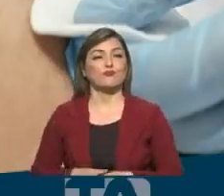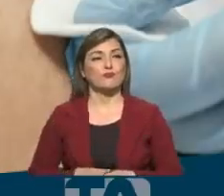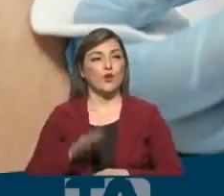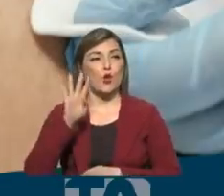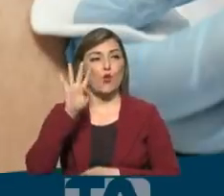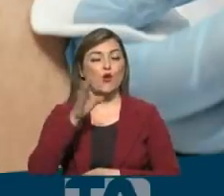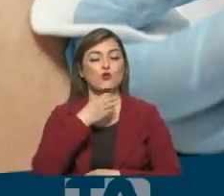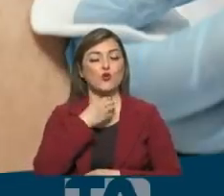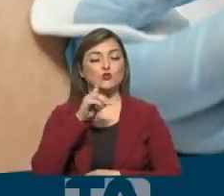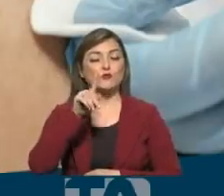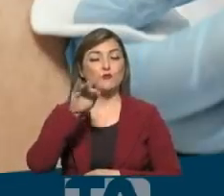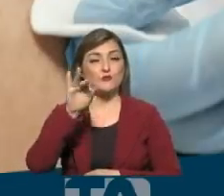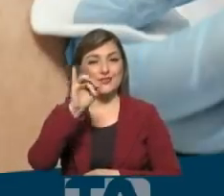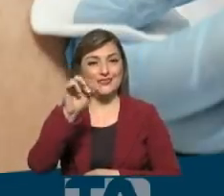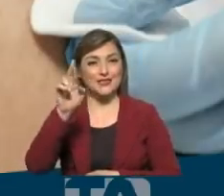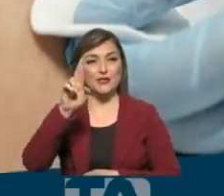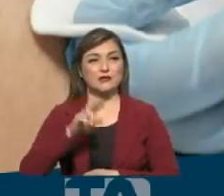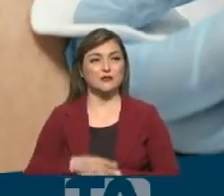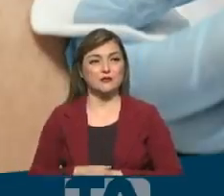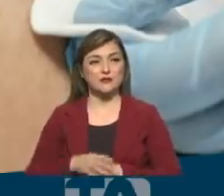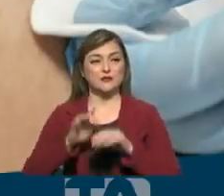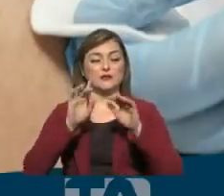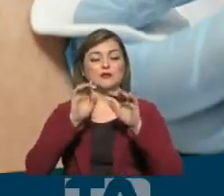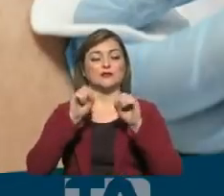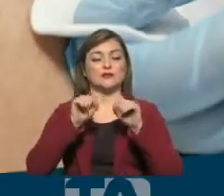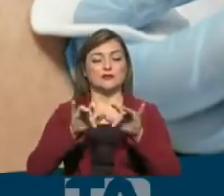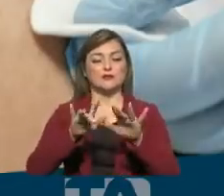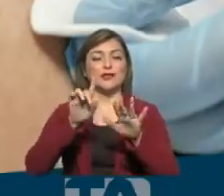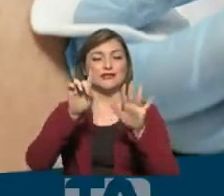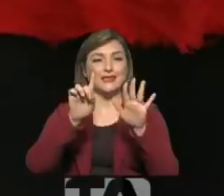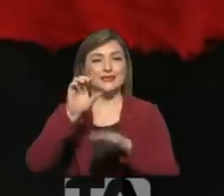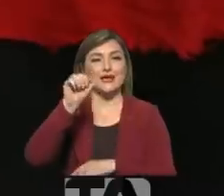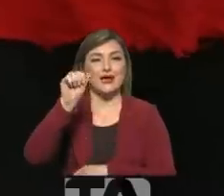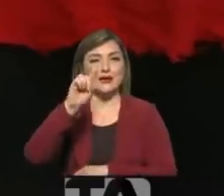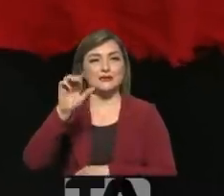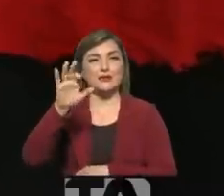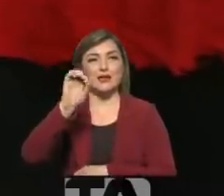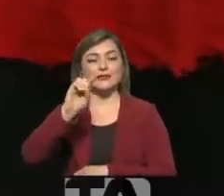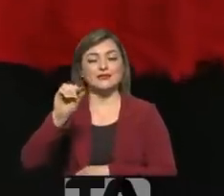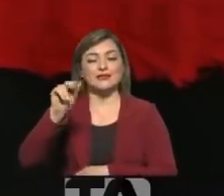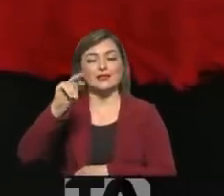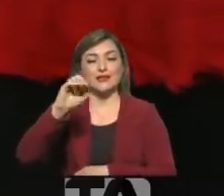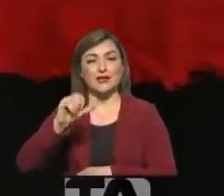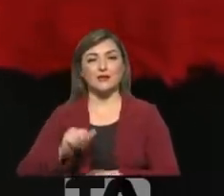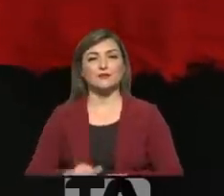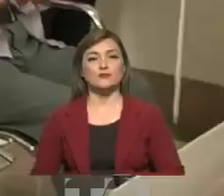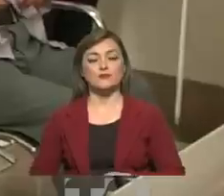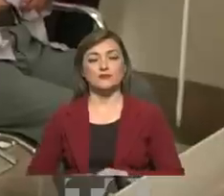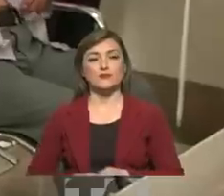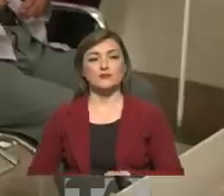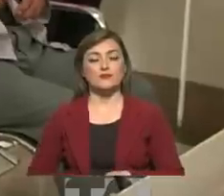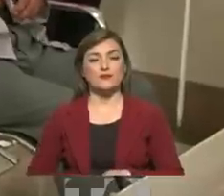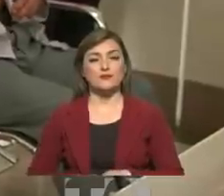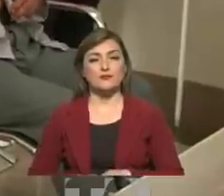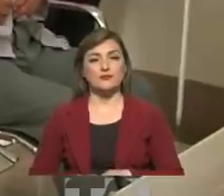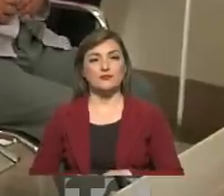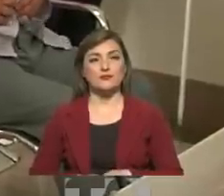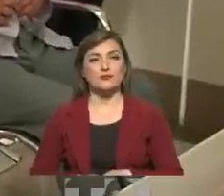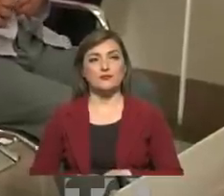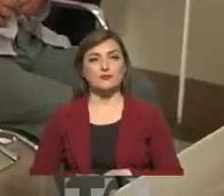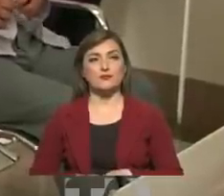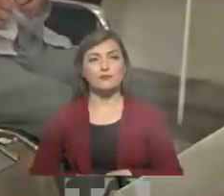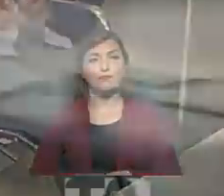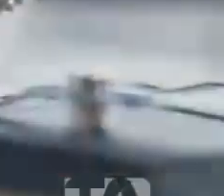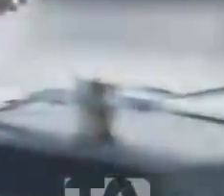4 millones de Pfizer. Y en septiembre, 6 millones de AstraZeneca. En Quito, Daniela Valencia, 24